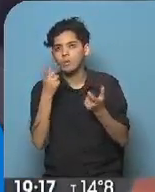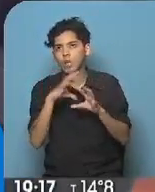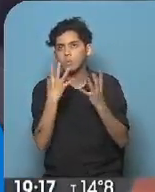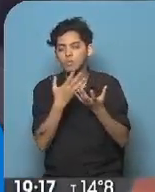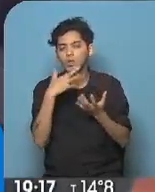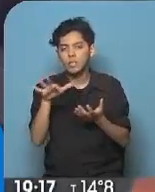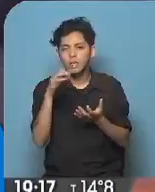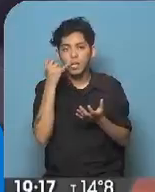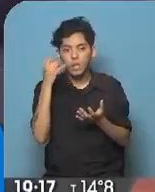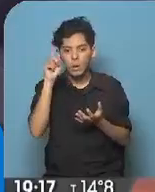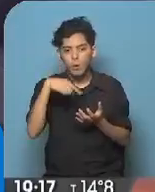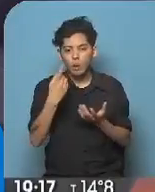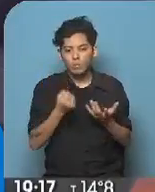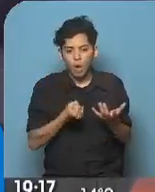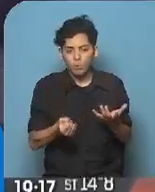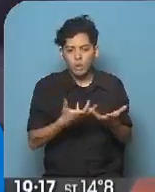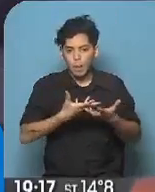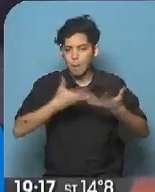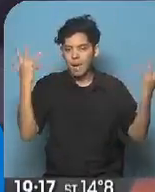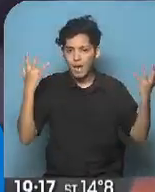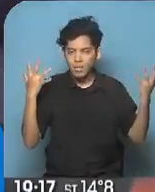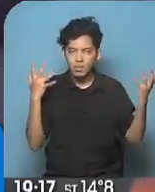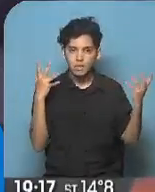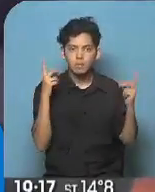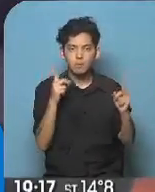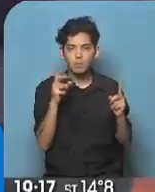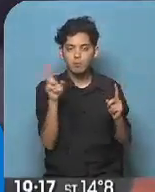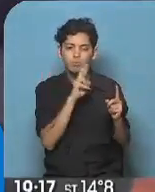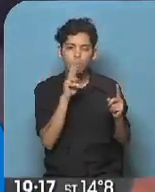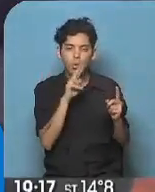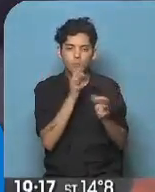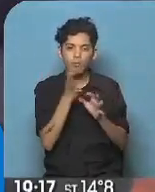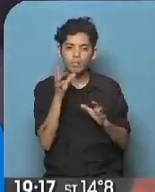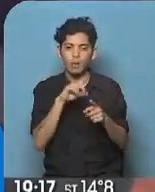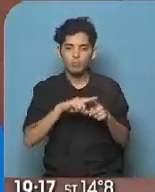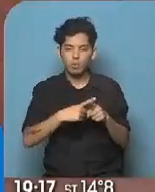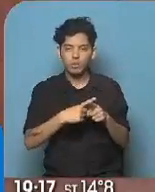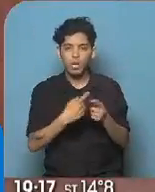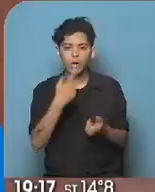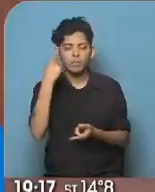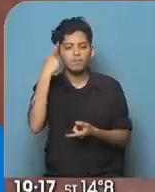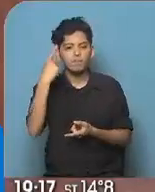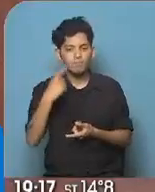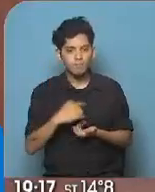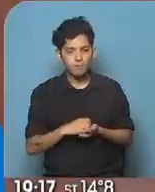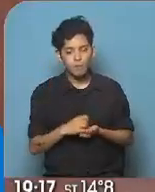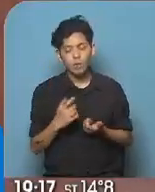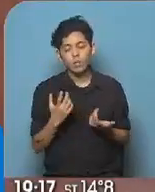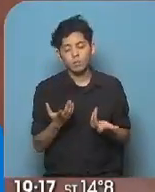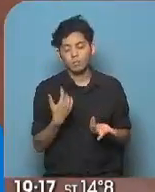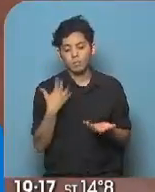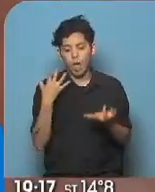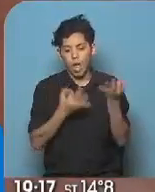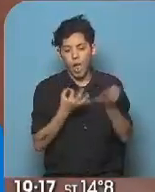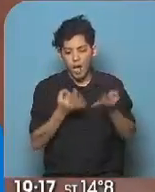y que se viene un ajuste de tal vez más grande desde su función de politólogo que es lo que vislumbra mira nosotros trabajamos analizando la opinión